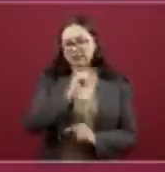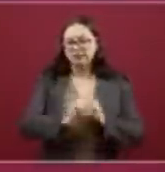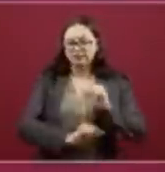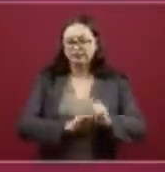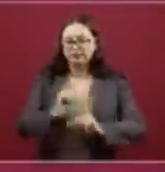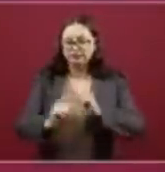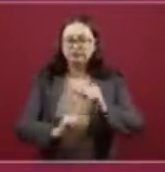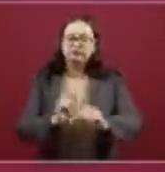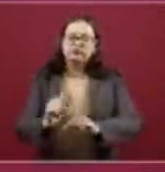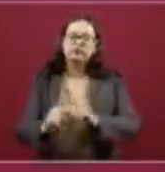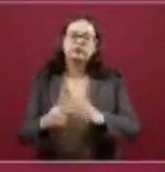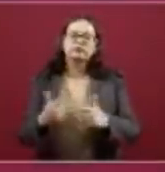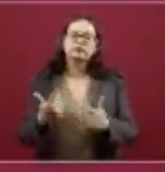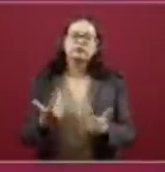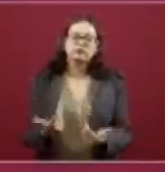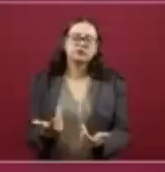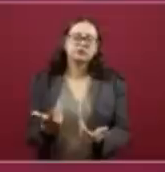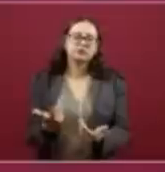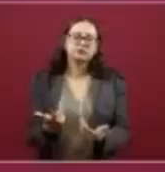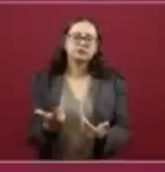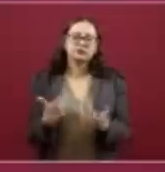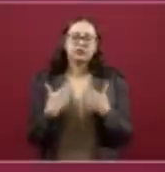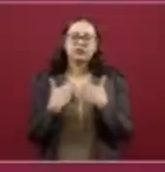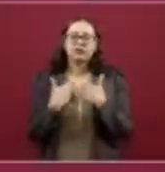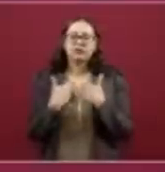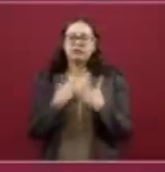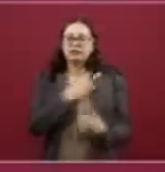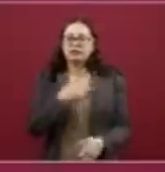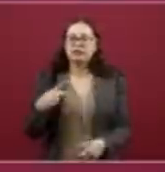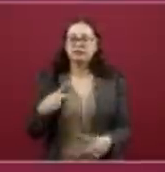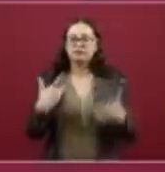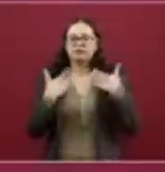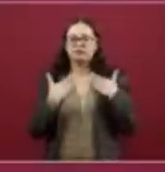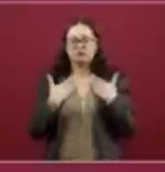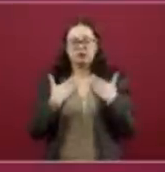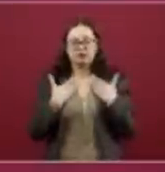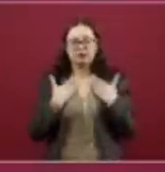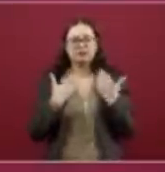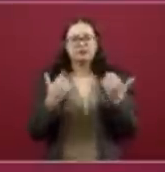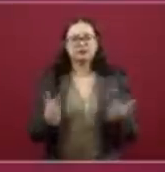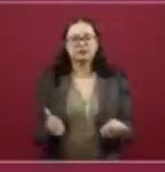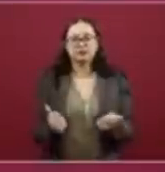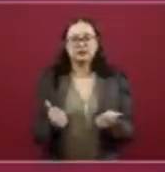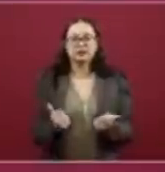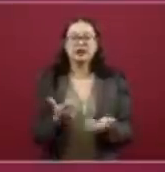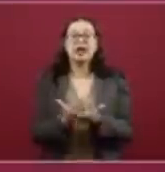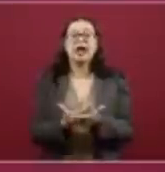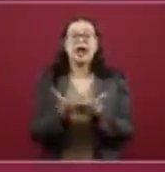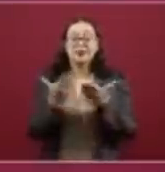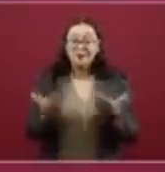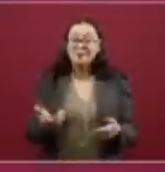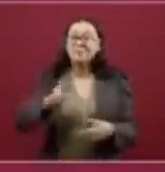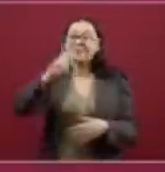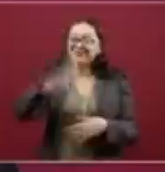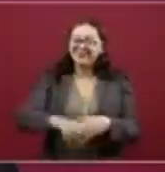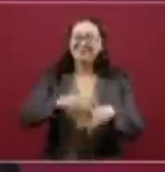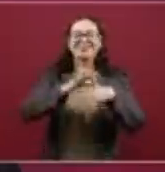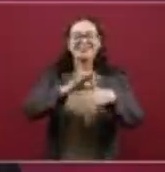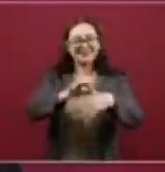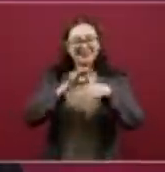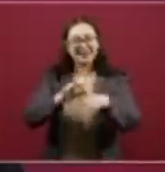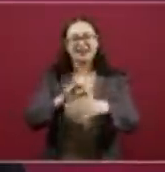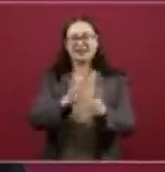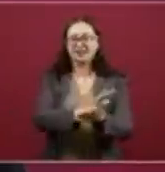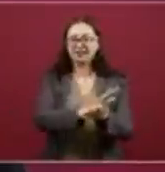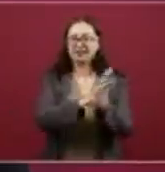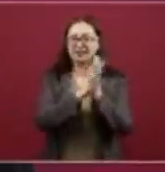el que se vaya entendiendo que se trata de un cambio verdadero y